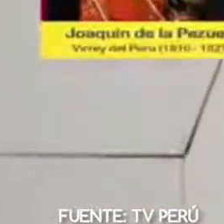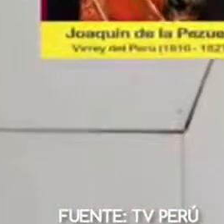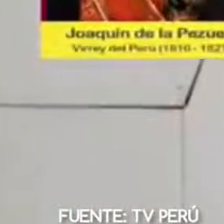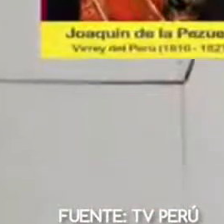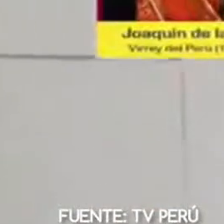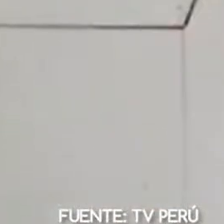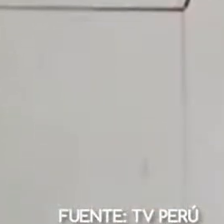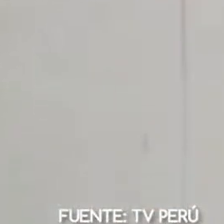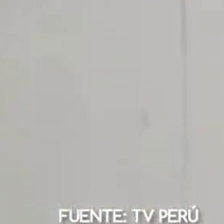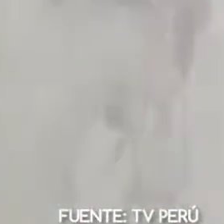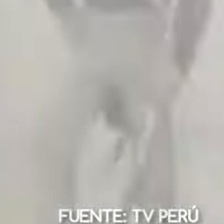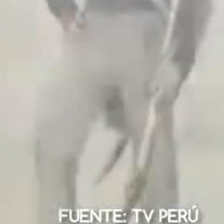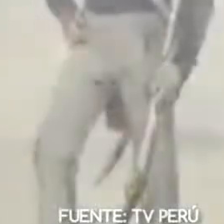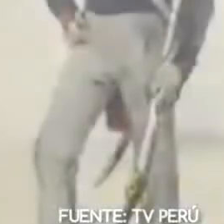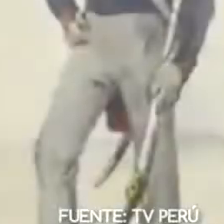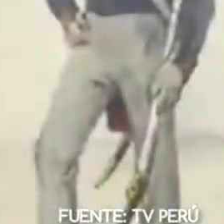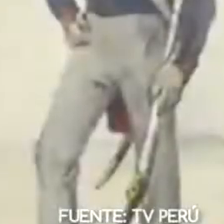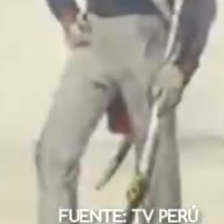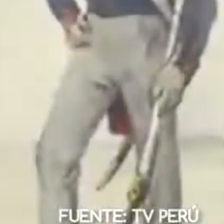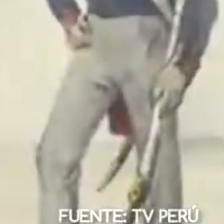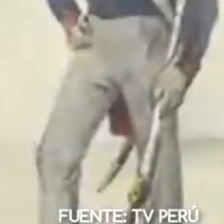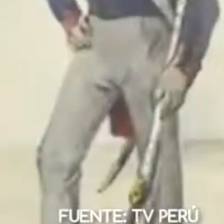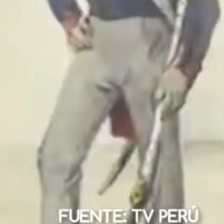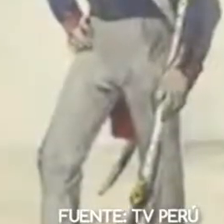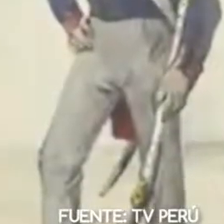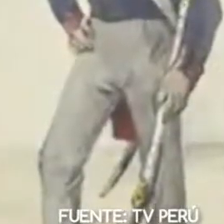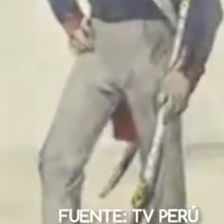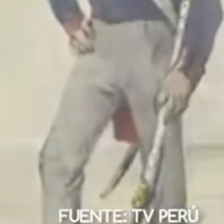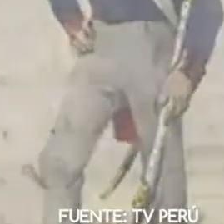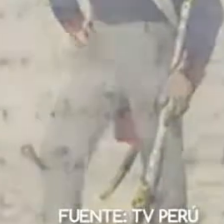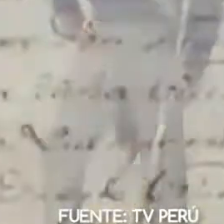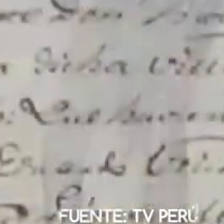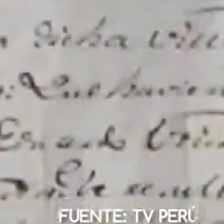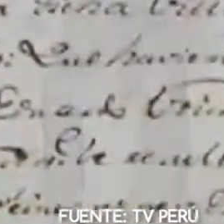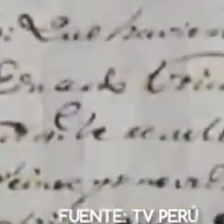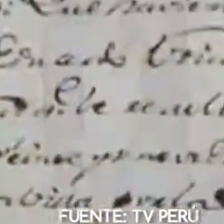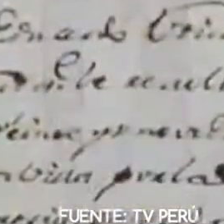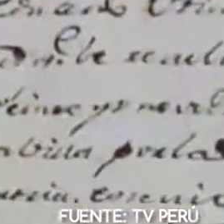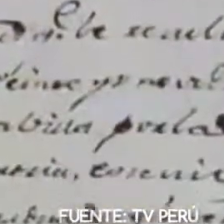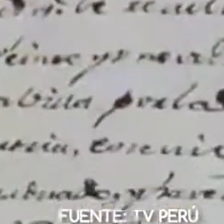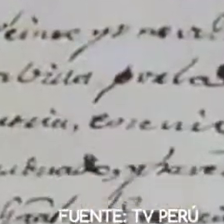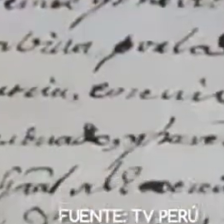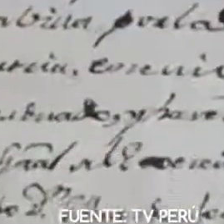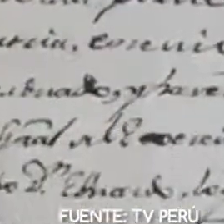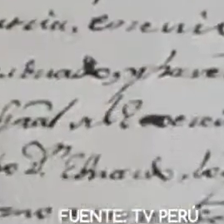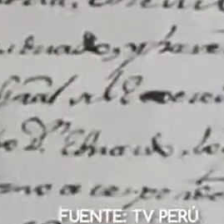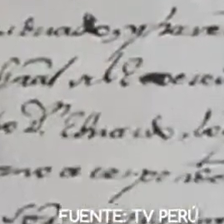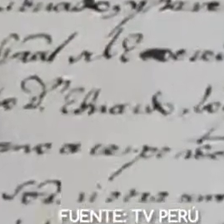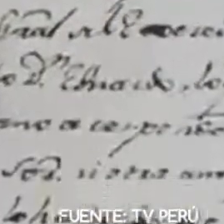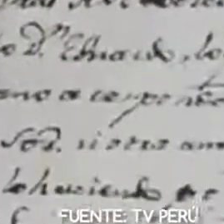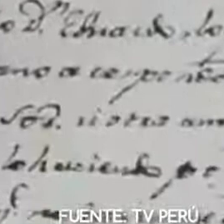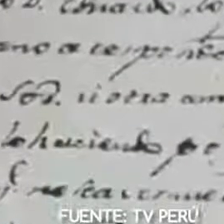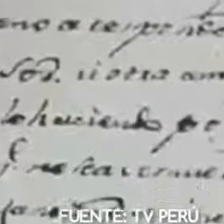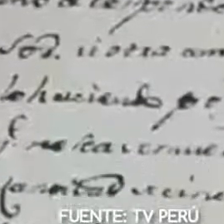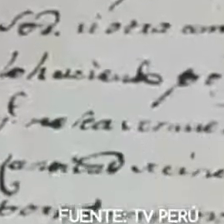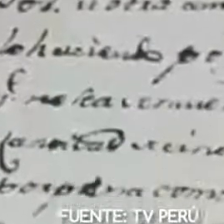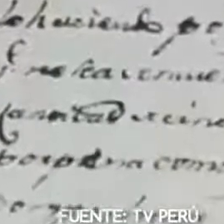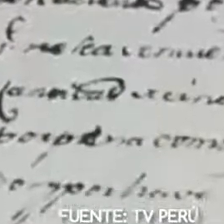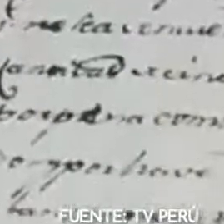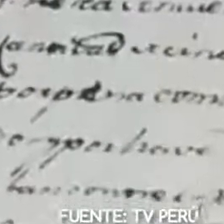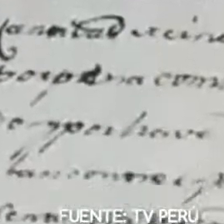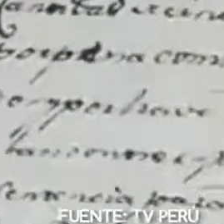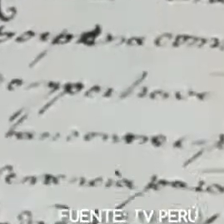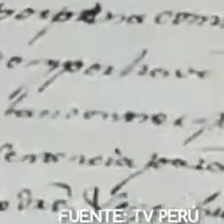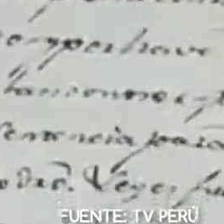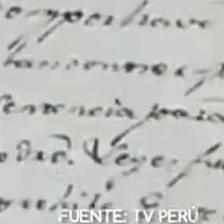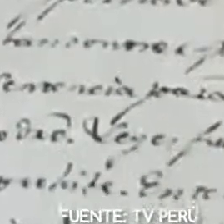de la Pezuela pedía una relación de soldados para conformar su guardia de honor. En el Archivo Regional de Moquegua, encontramos un documento sobre